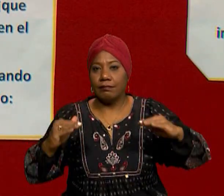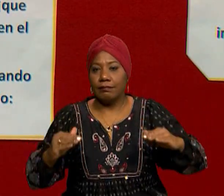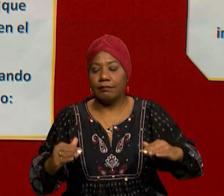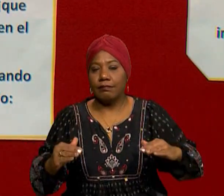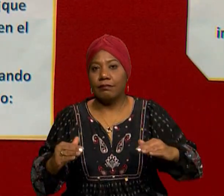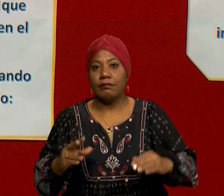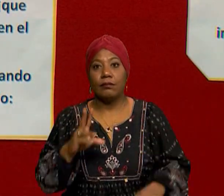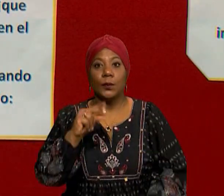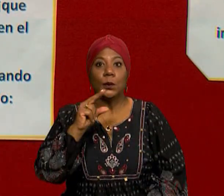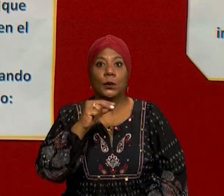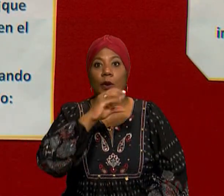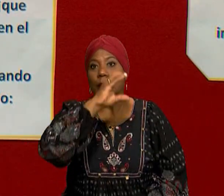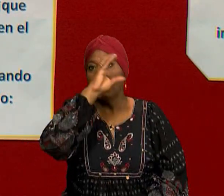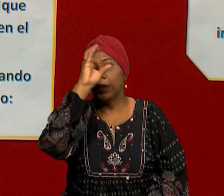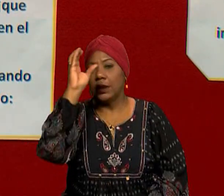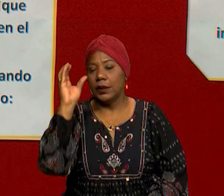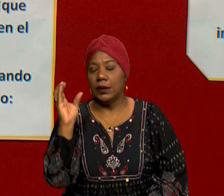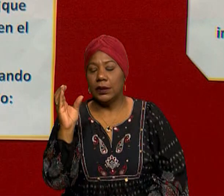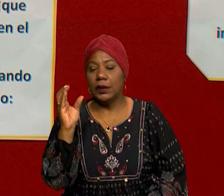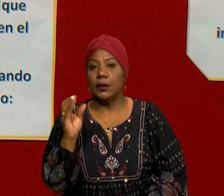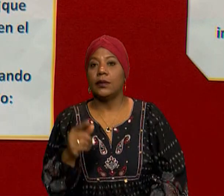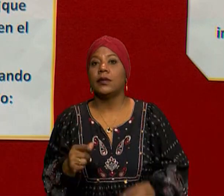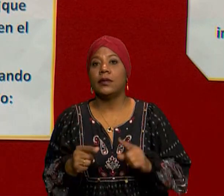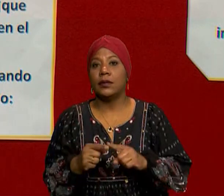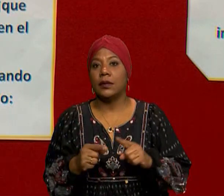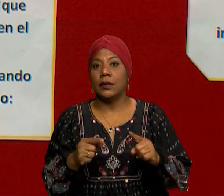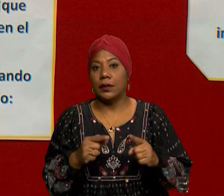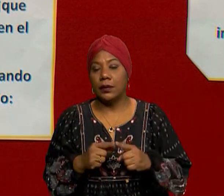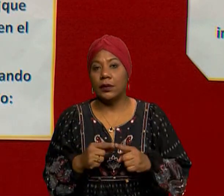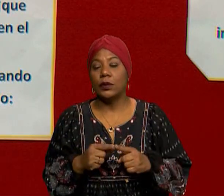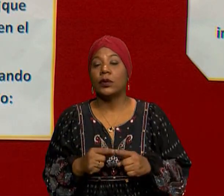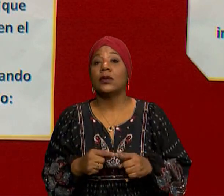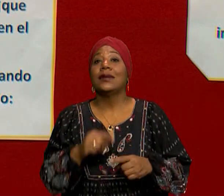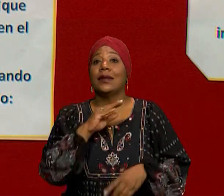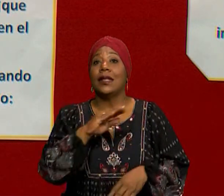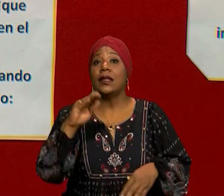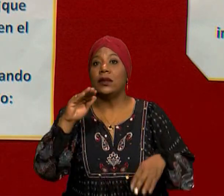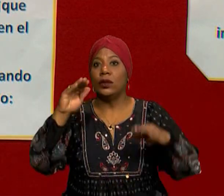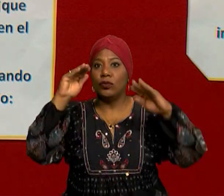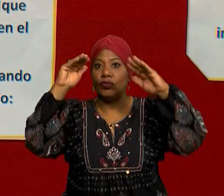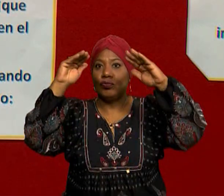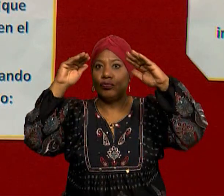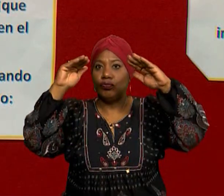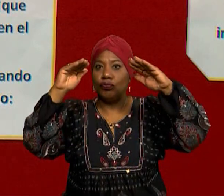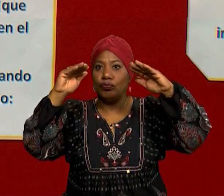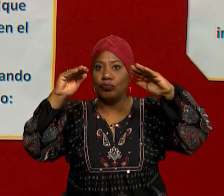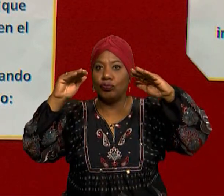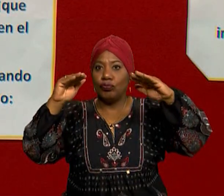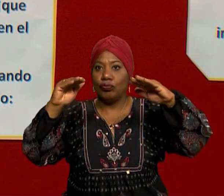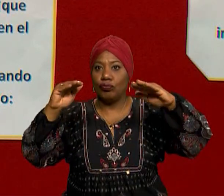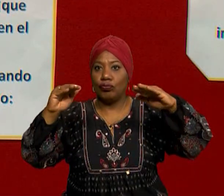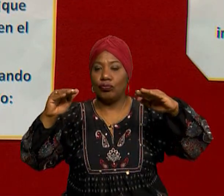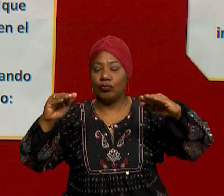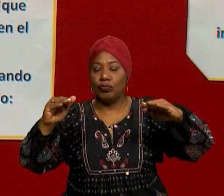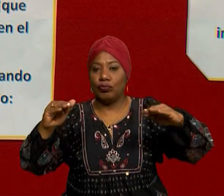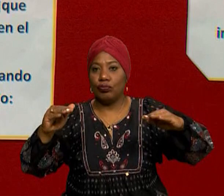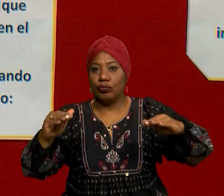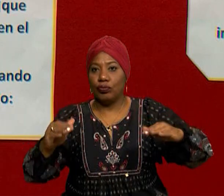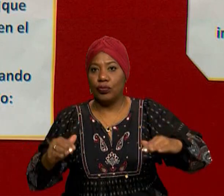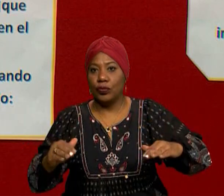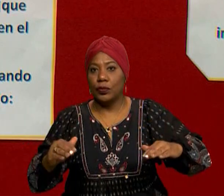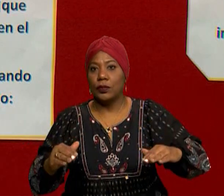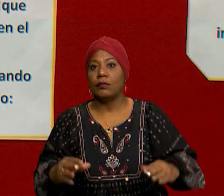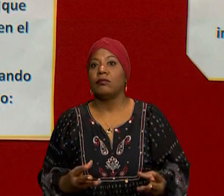en el cielo. Entonces, el niño fue bajando y bajando hasta que llegó